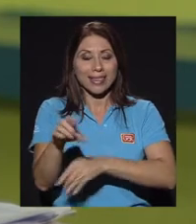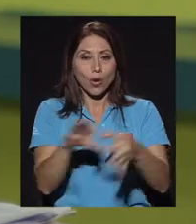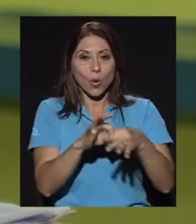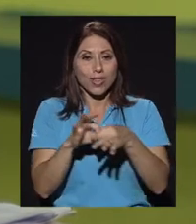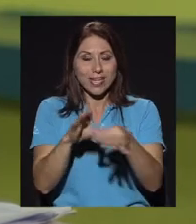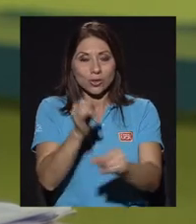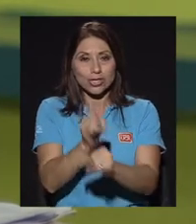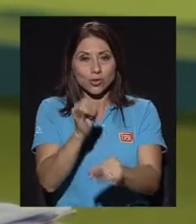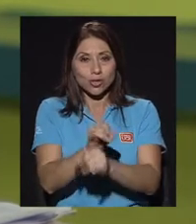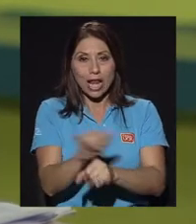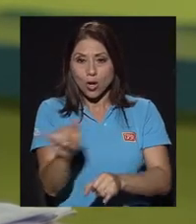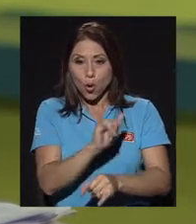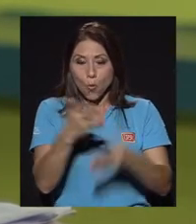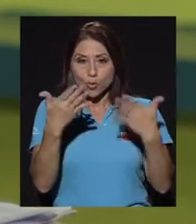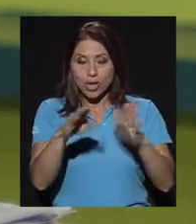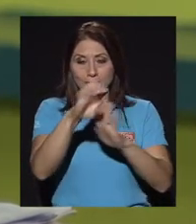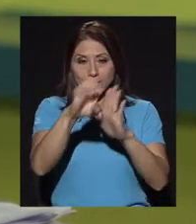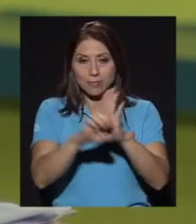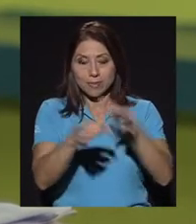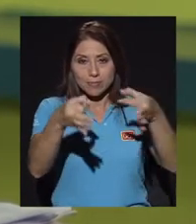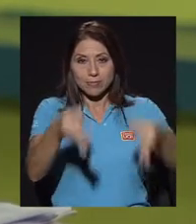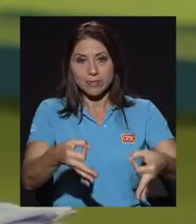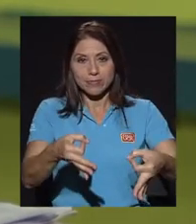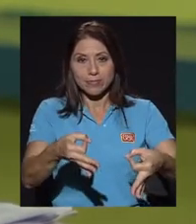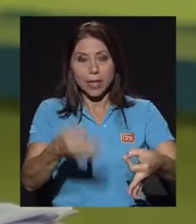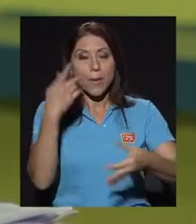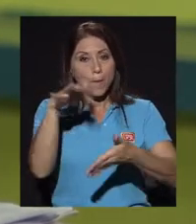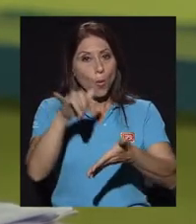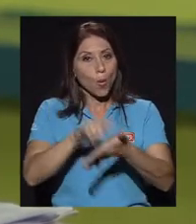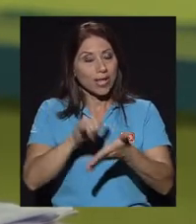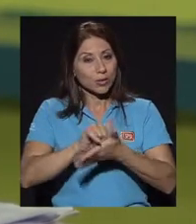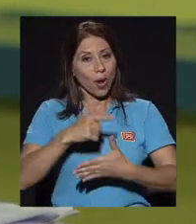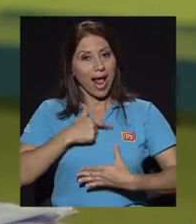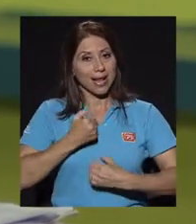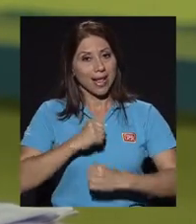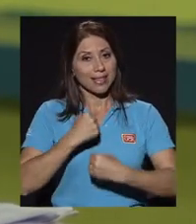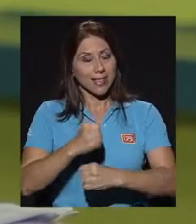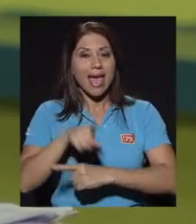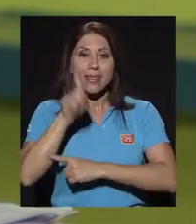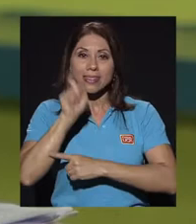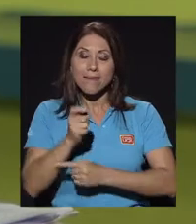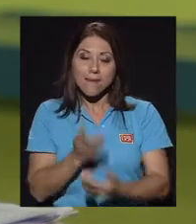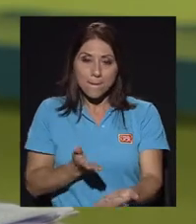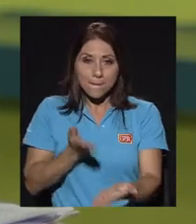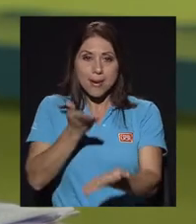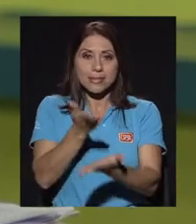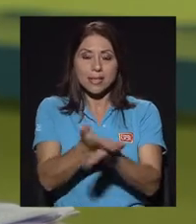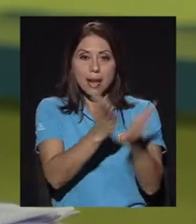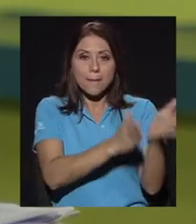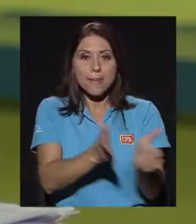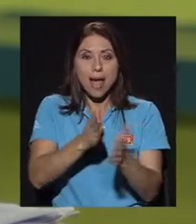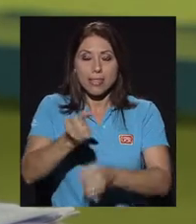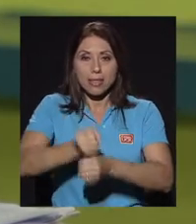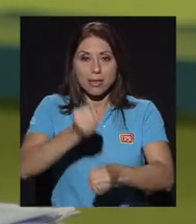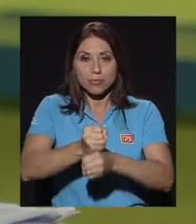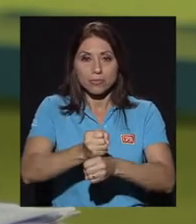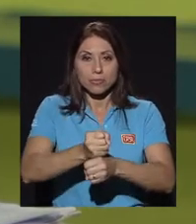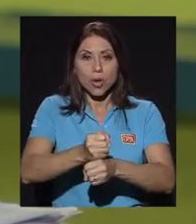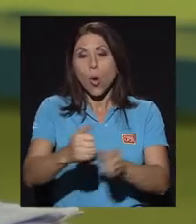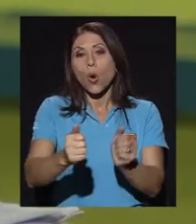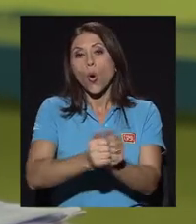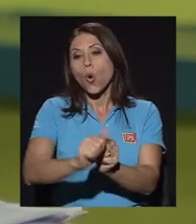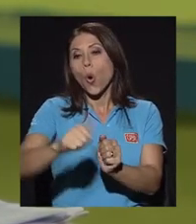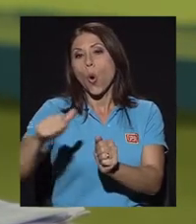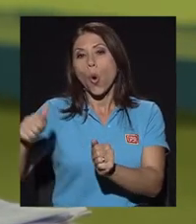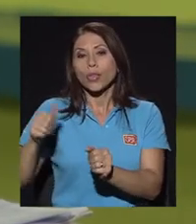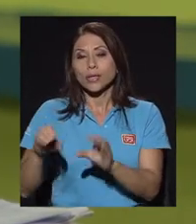como está estipulado. Por eso la alcaldía debe presentar su plan de ejecución en conjunto con las otras